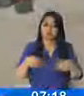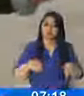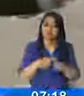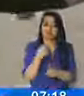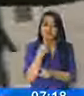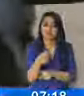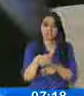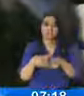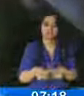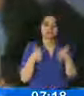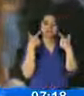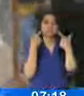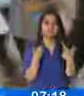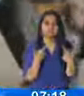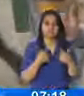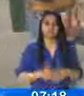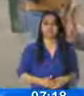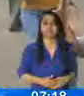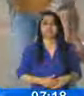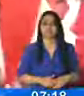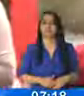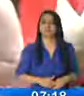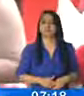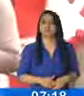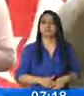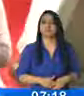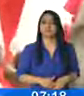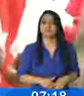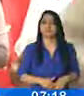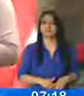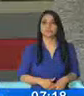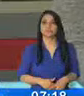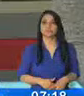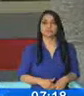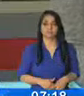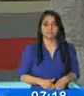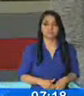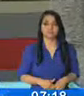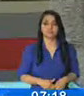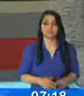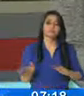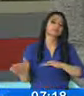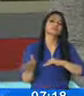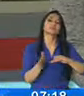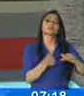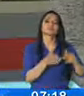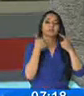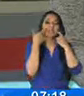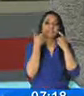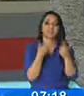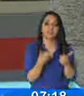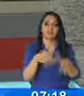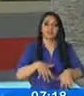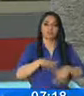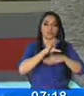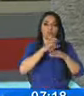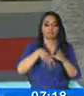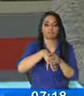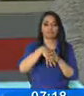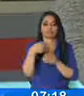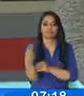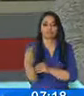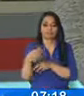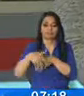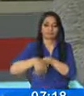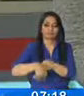se mantendrán vigilantes informó Alison Corral y en los exteriores de la fiscalía general del estado un grupo de